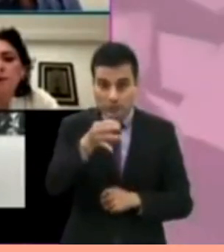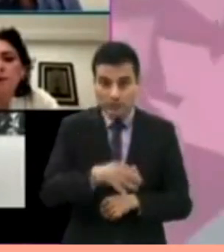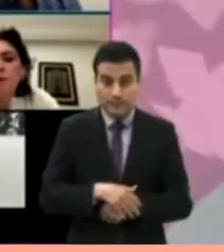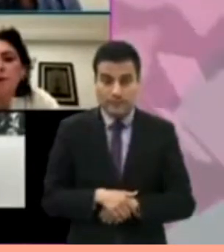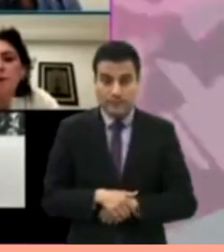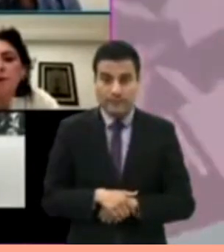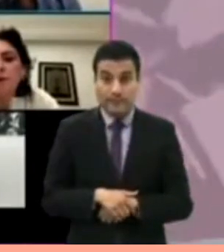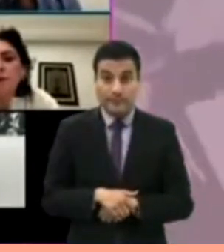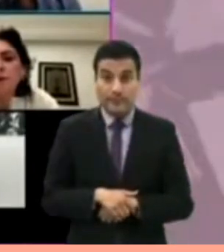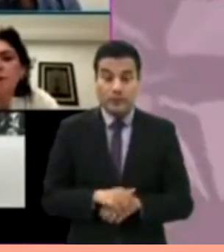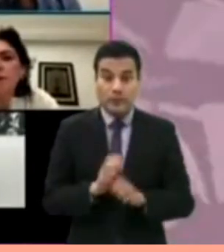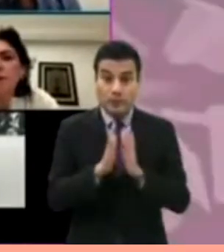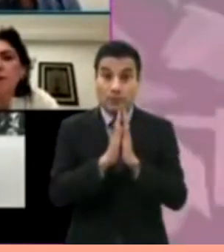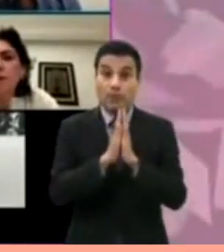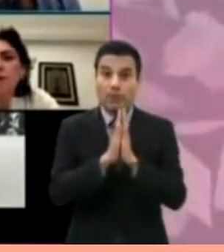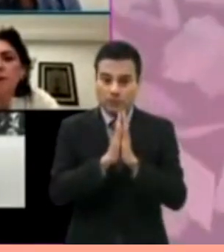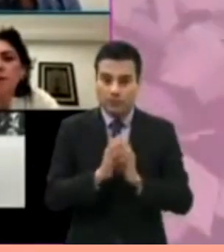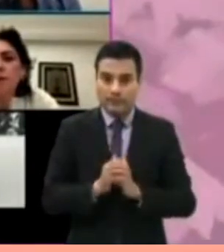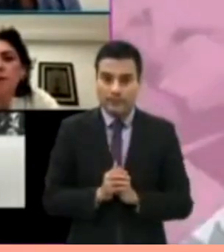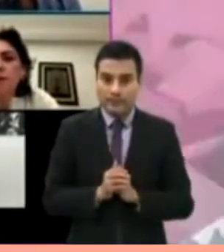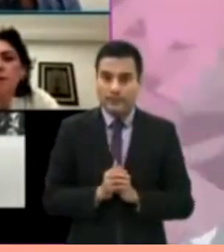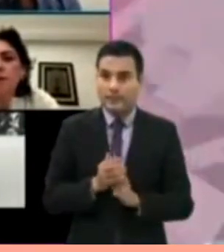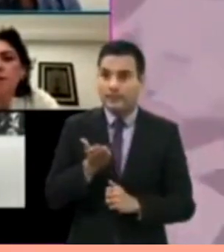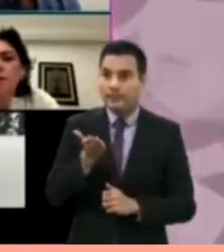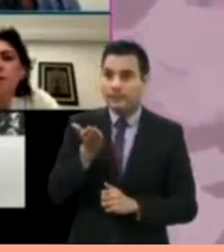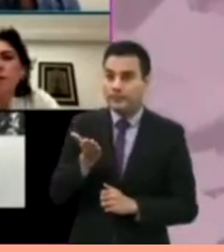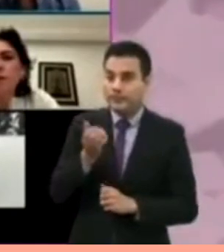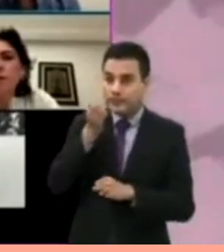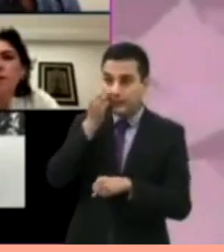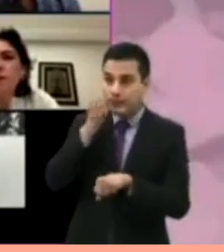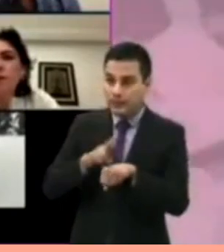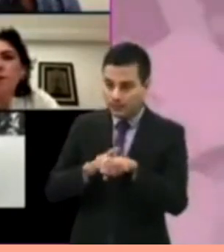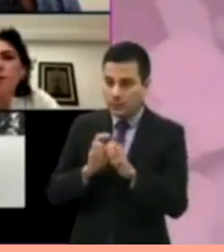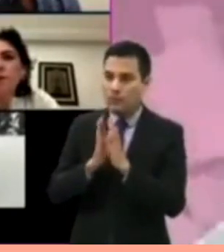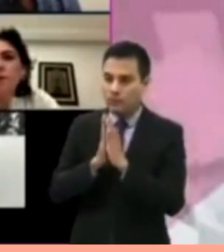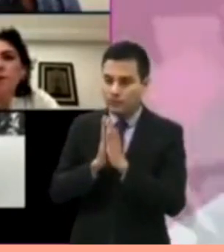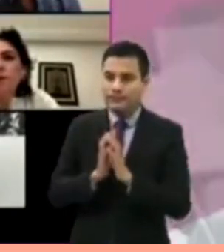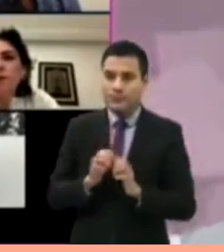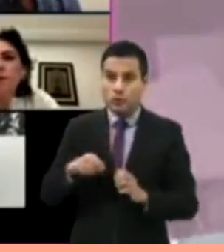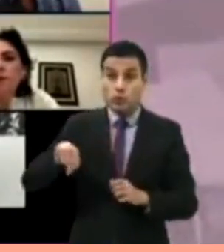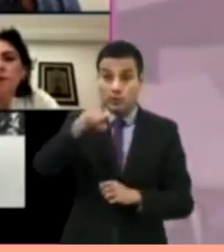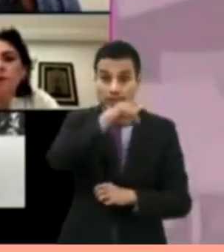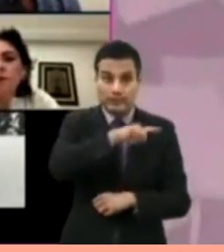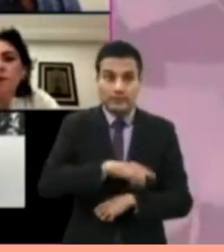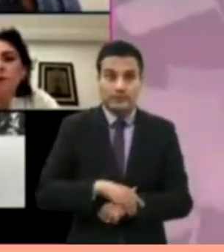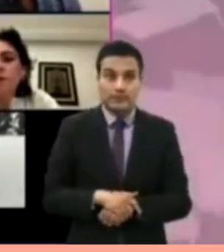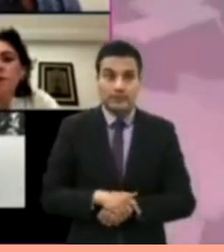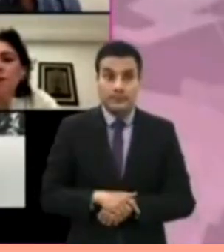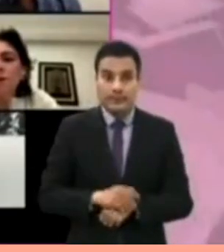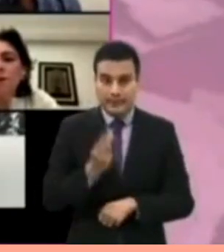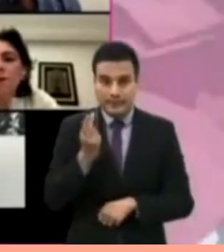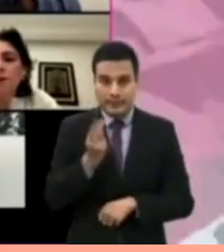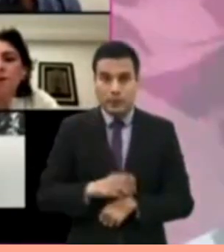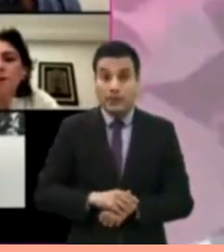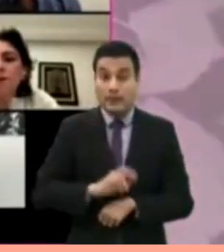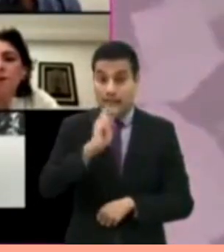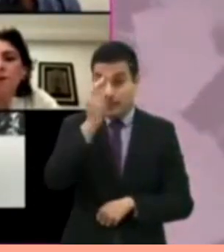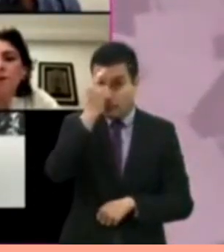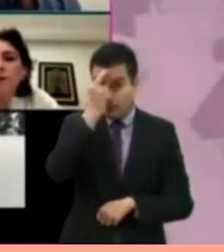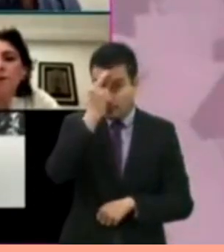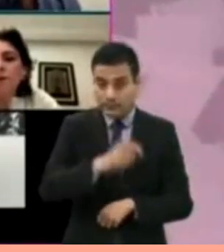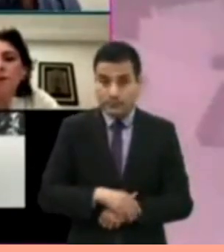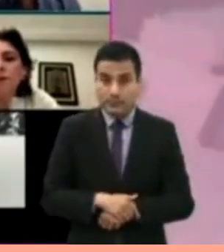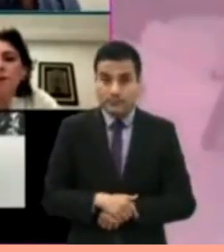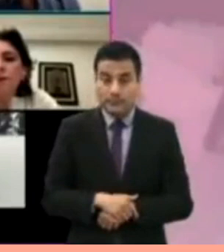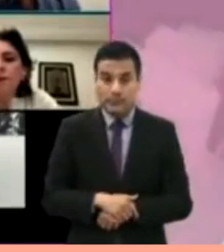al señor secretario ejecutivo... Qué necedad, Rivera. recordatorio de todos los que estamos integrando esta sesión. Está usted